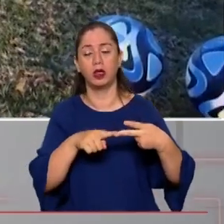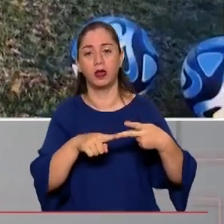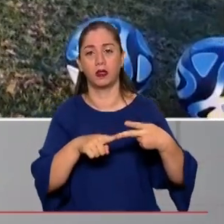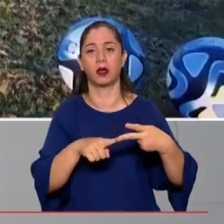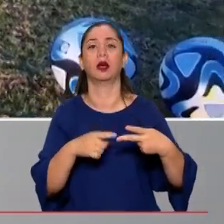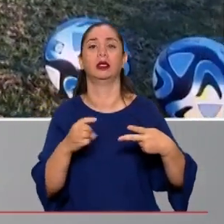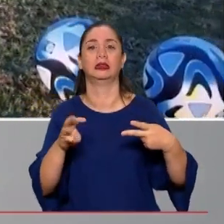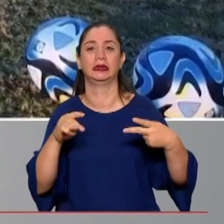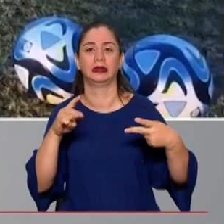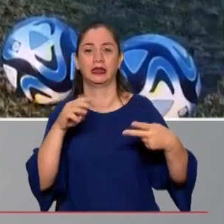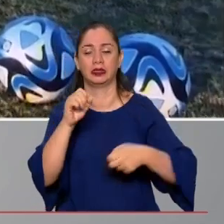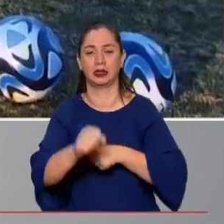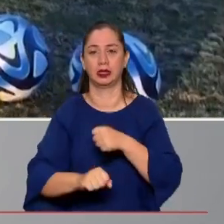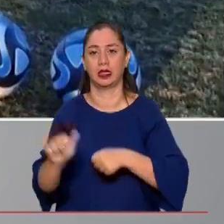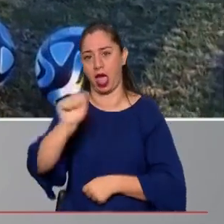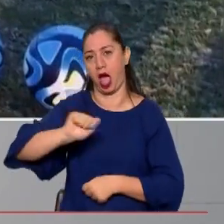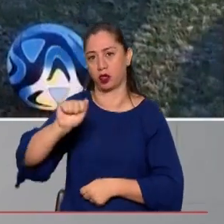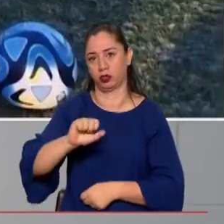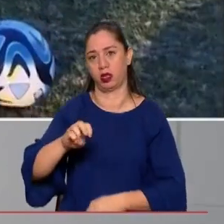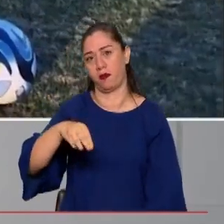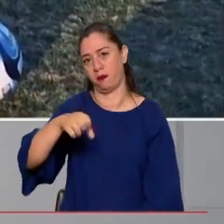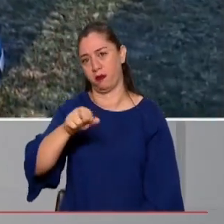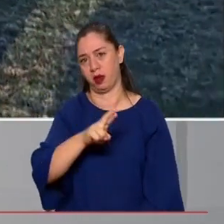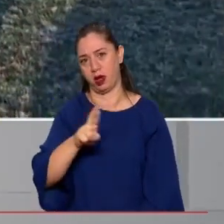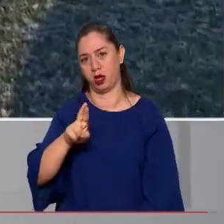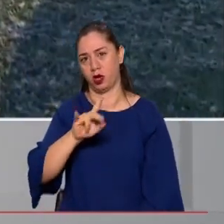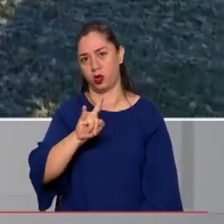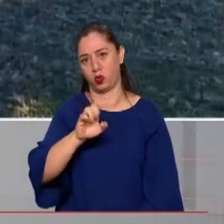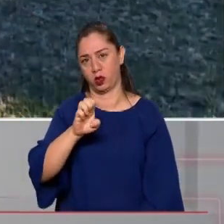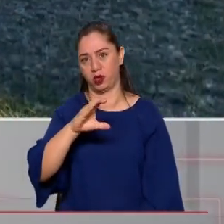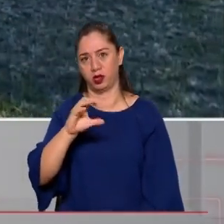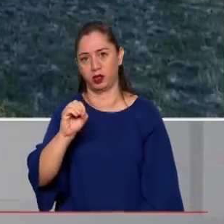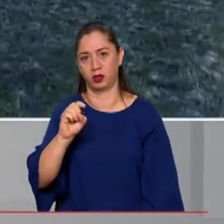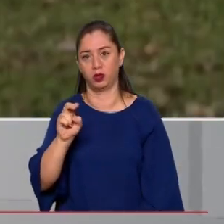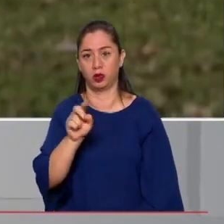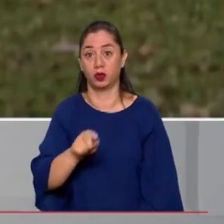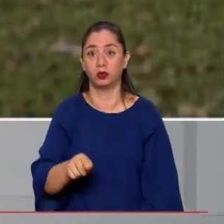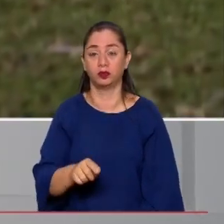3 de agosto, ante la Selección de Marruecos. Telepacífico Noticias,